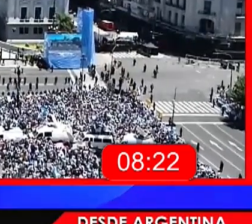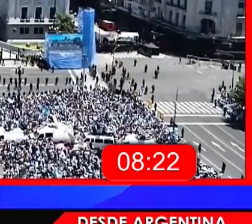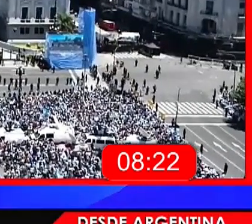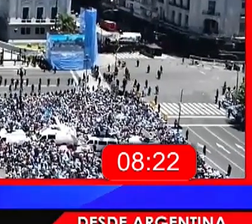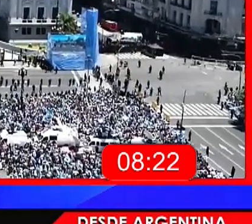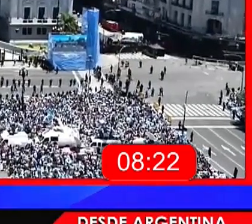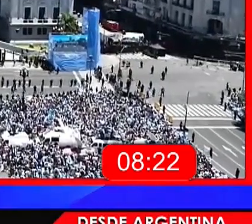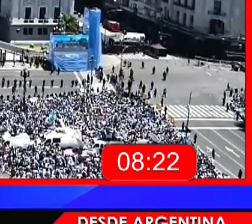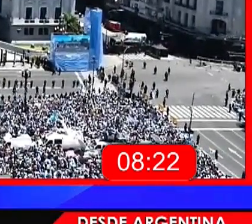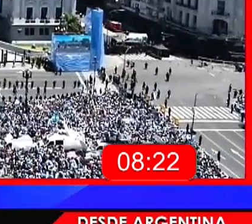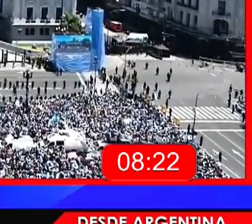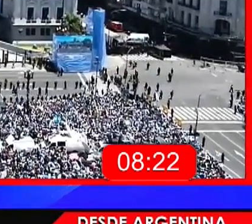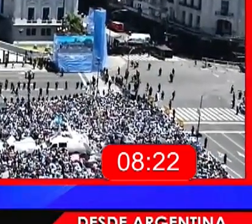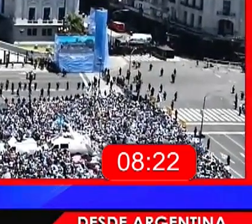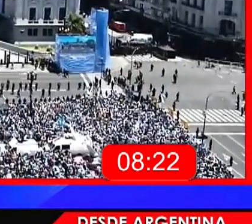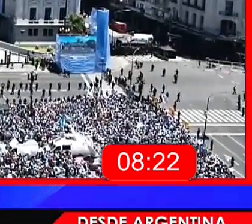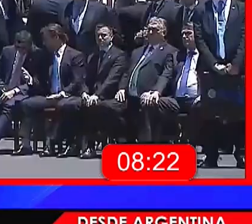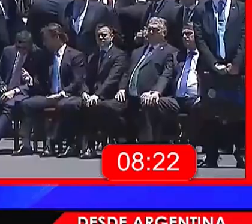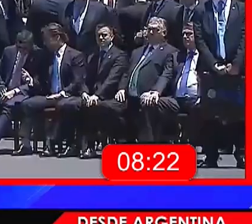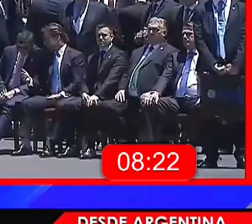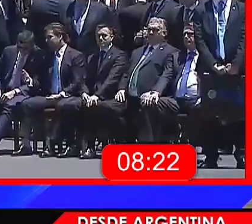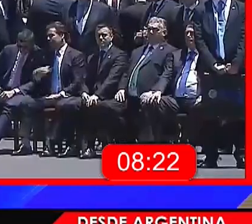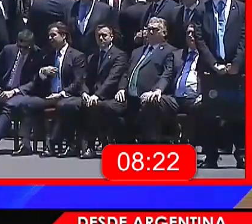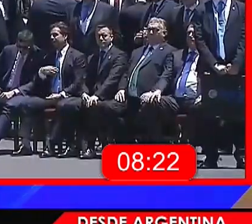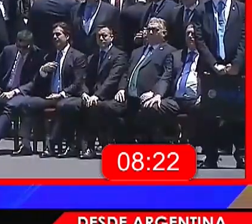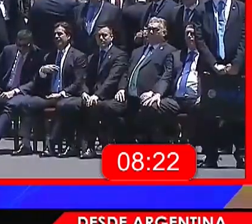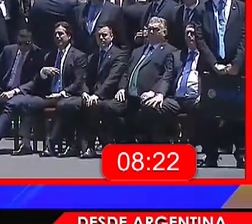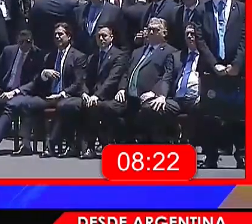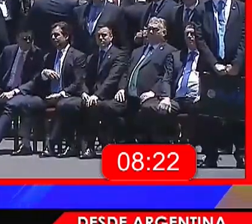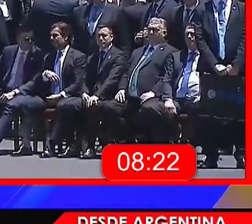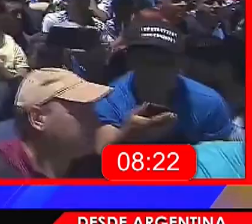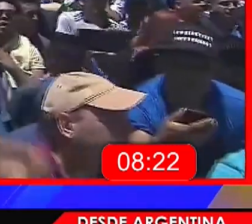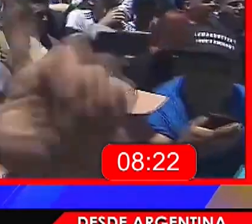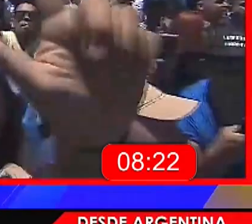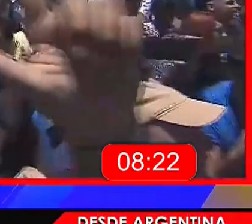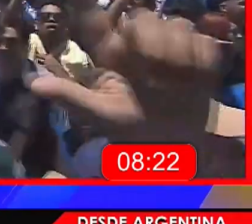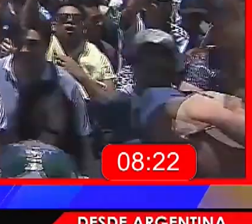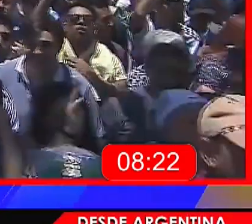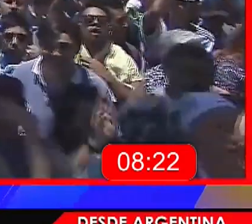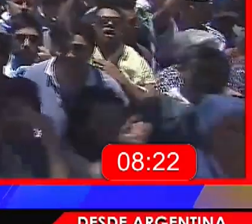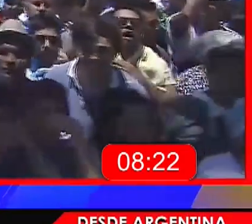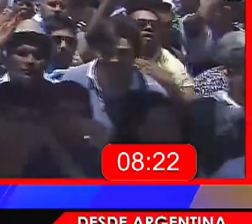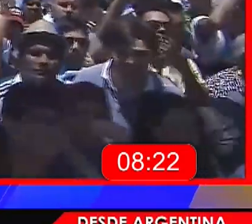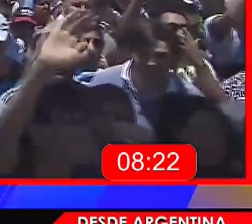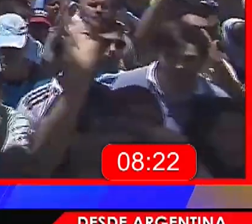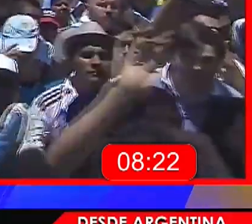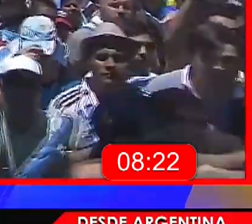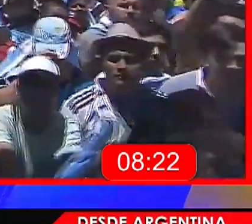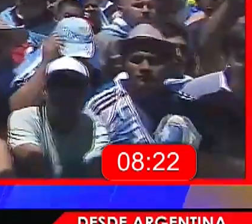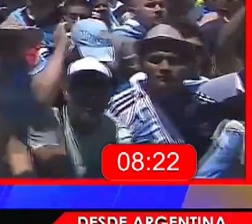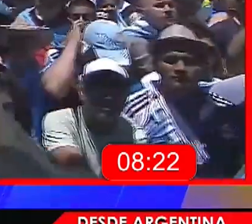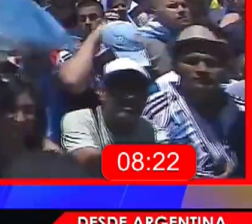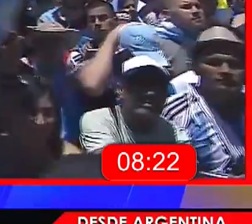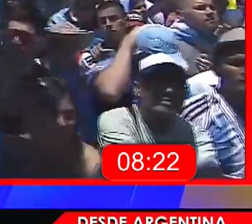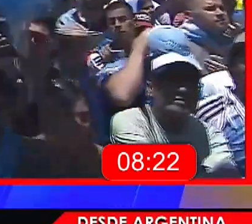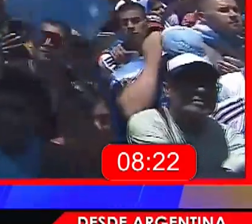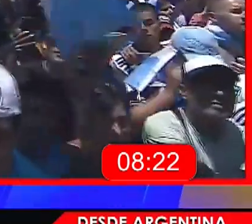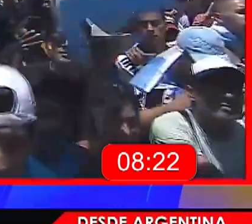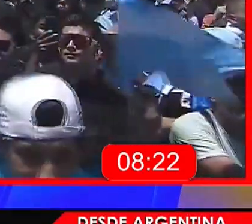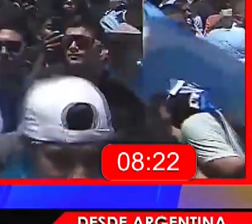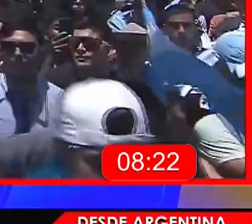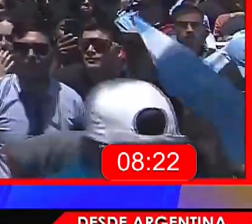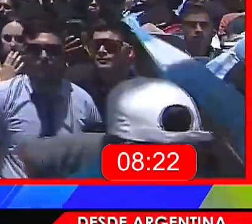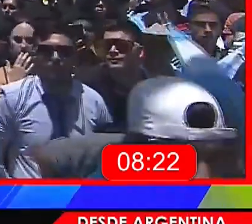a Milei una oportunidad de poder hacer aprobar algunas reformas en tanto y en cuanto se pueda llegar